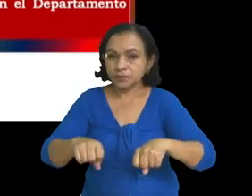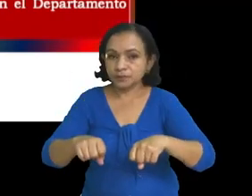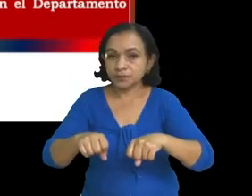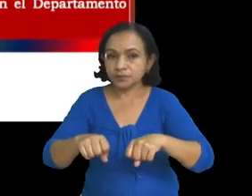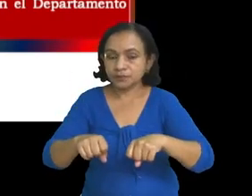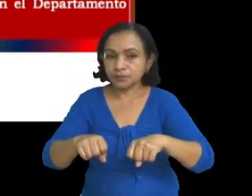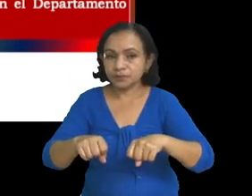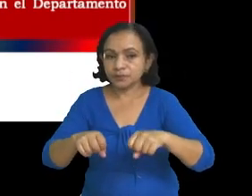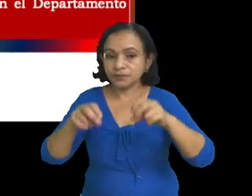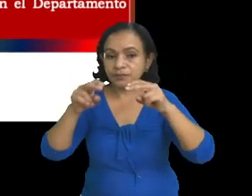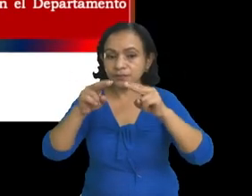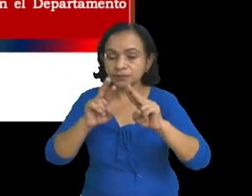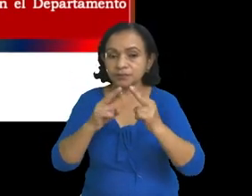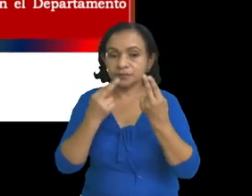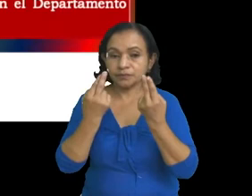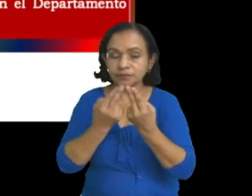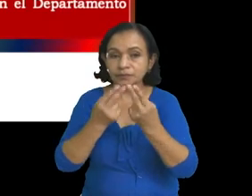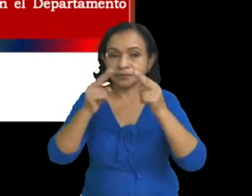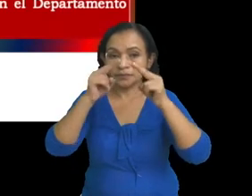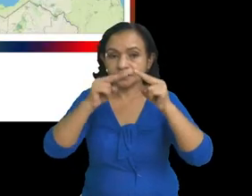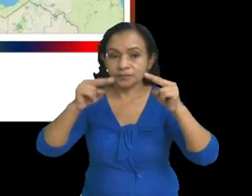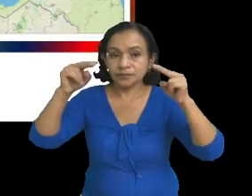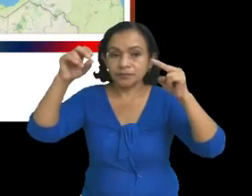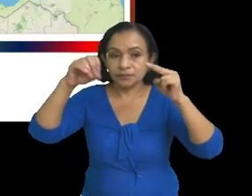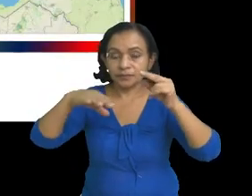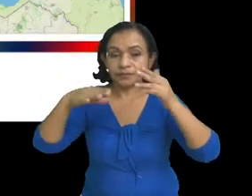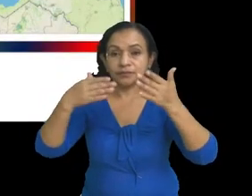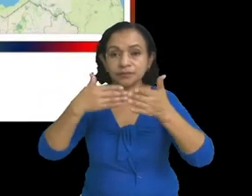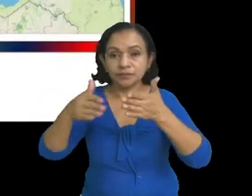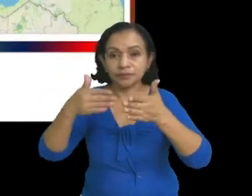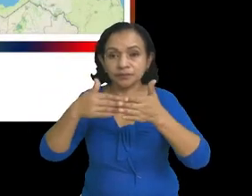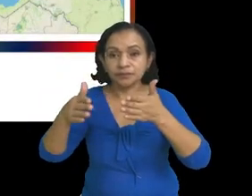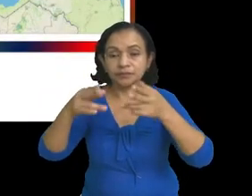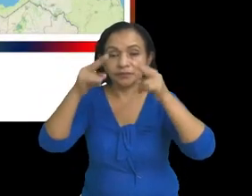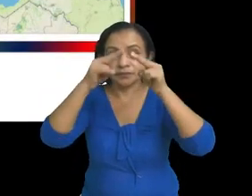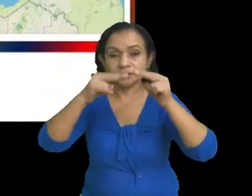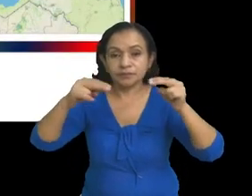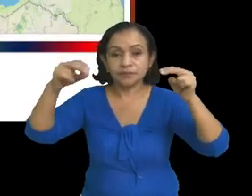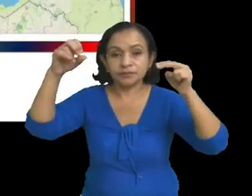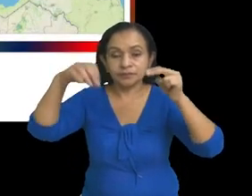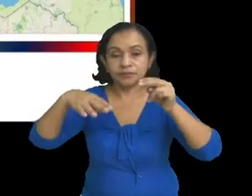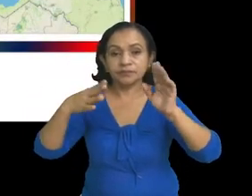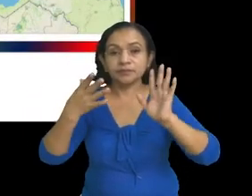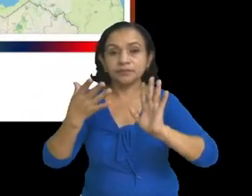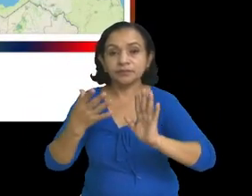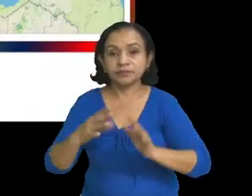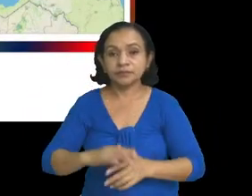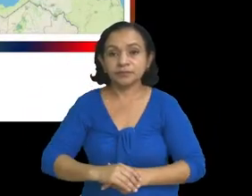reunirse y tener acceso a la energía eléctrica.